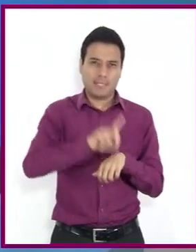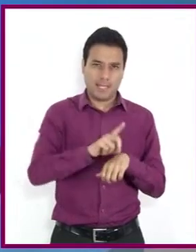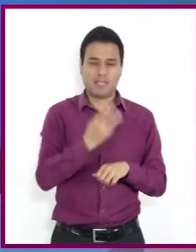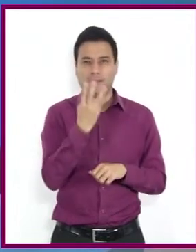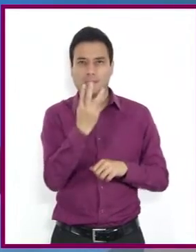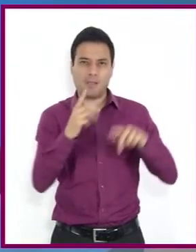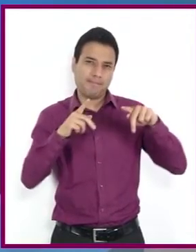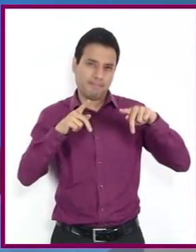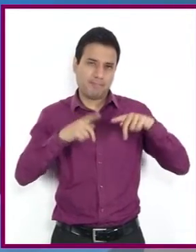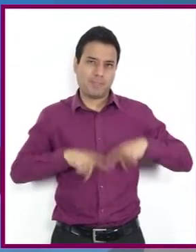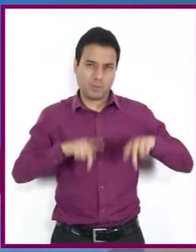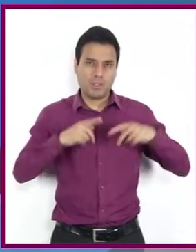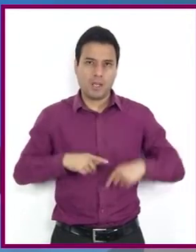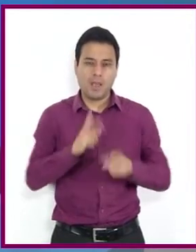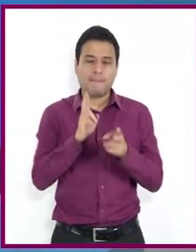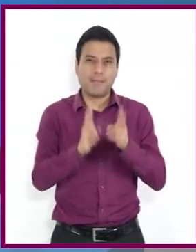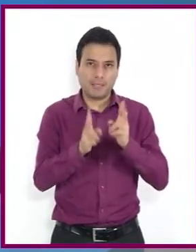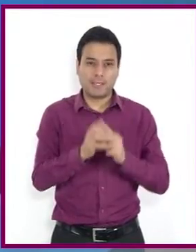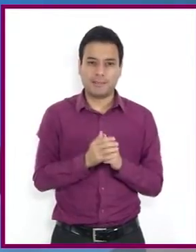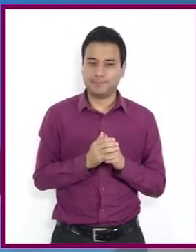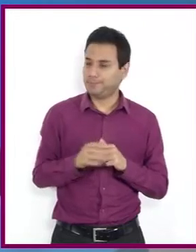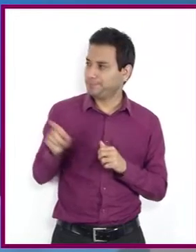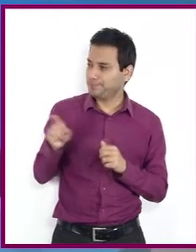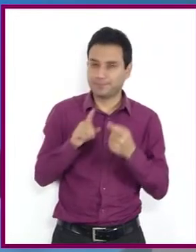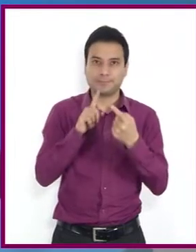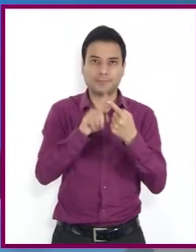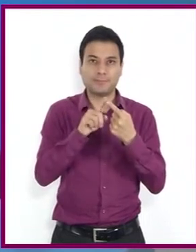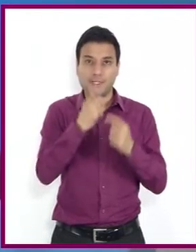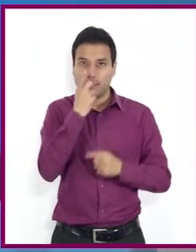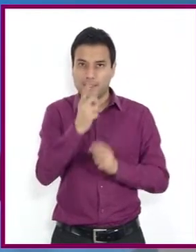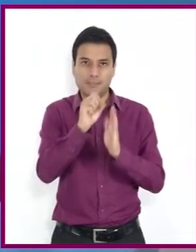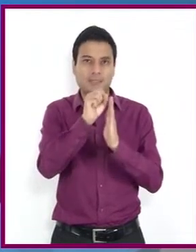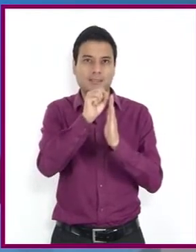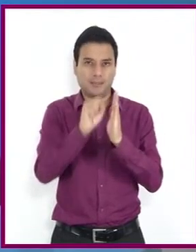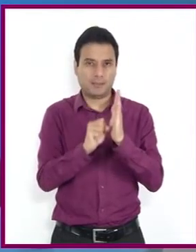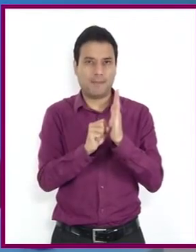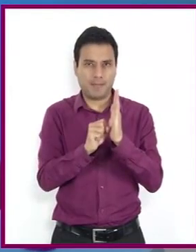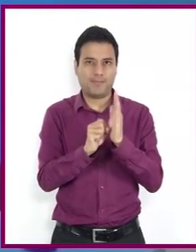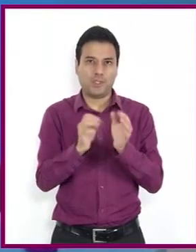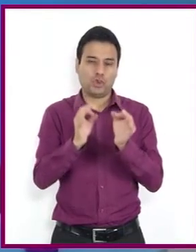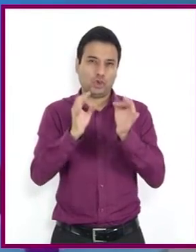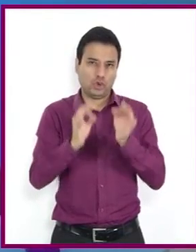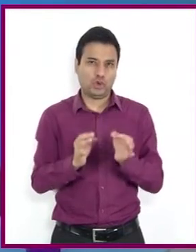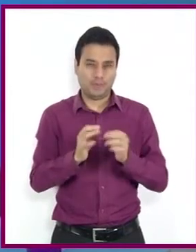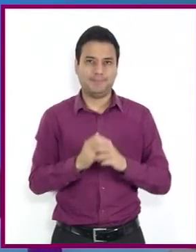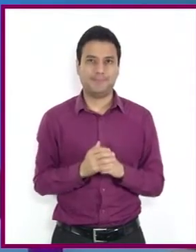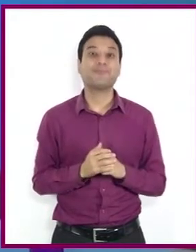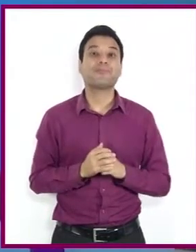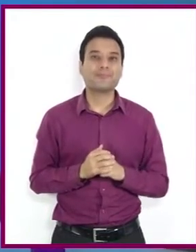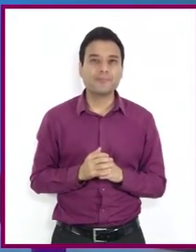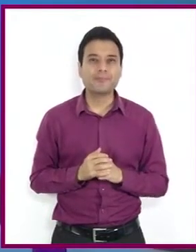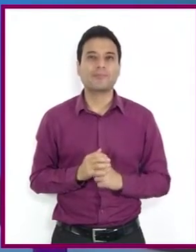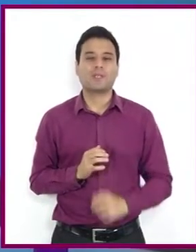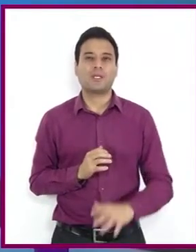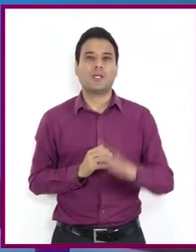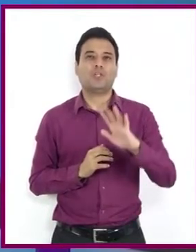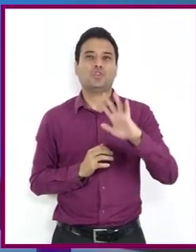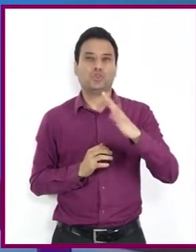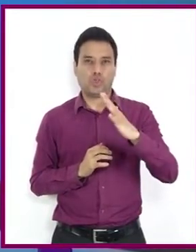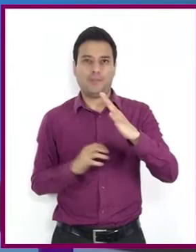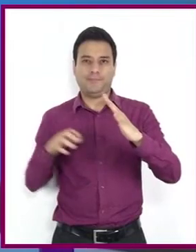interlocutores. Salviati, defensor del sistema copernicano, quien representa la propia visión de